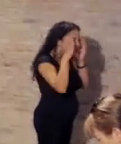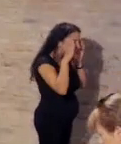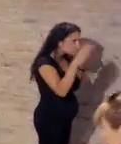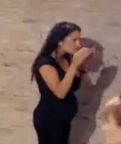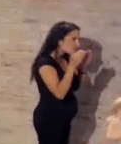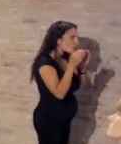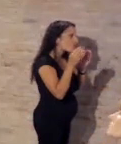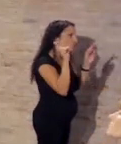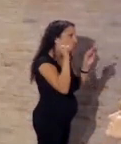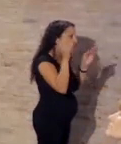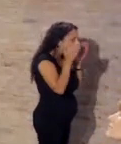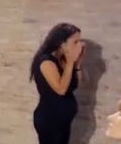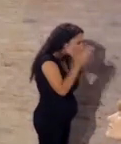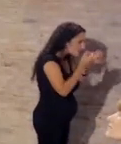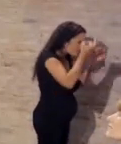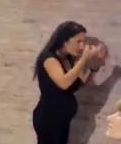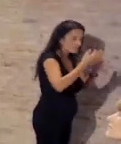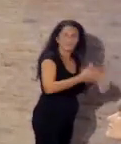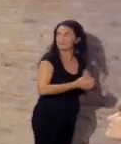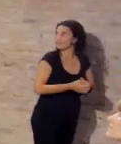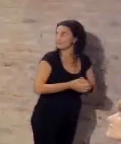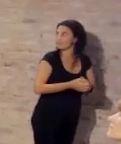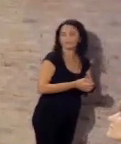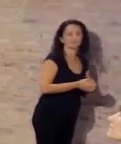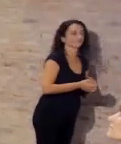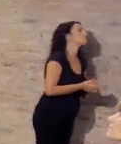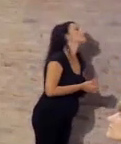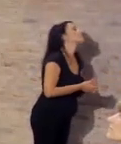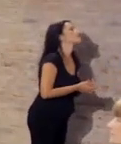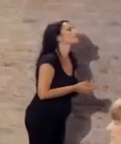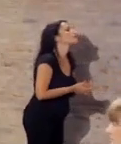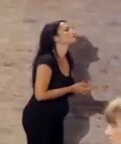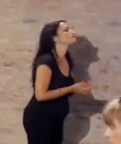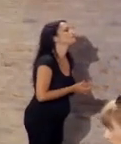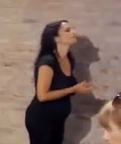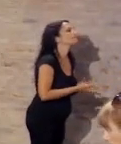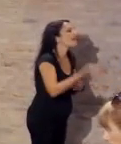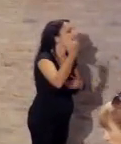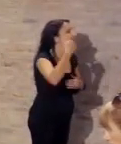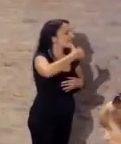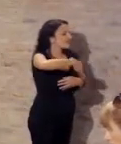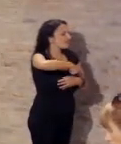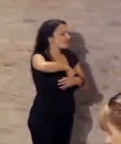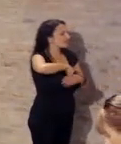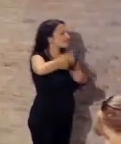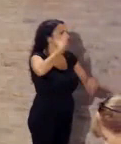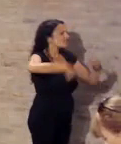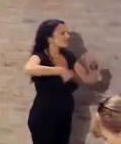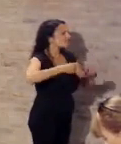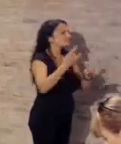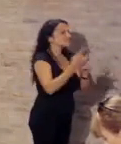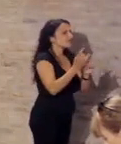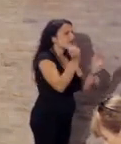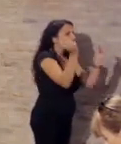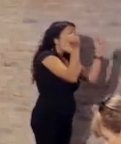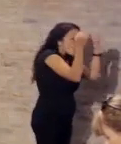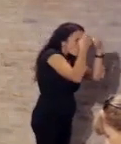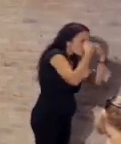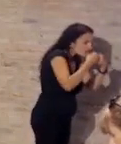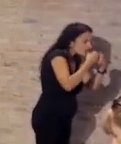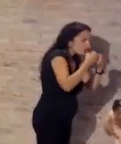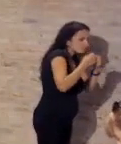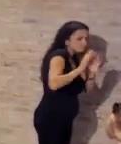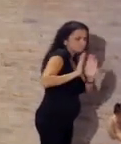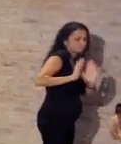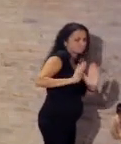sonido de lo que yo estoy emitiendo eh que hemos estado siempre relegadas siempre pensadas